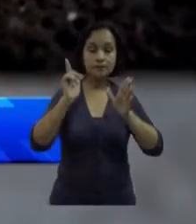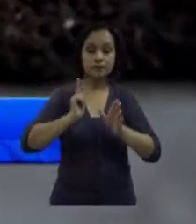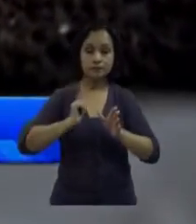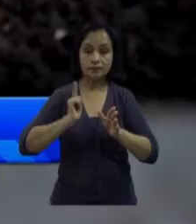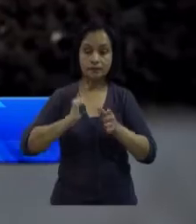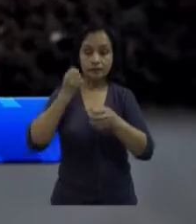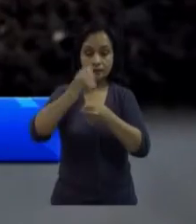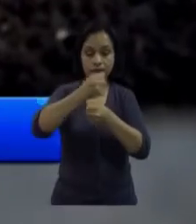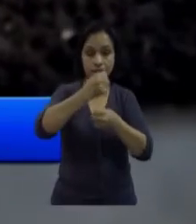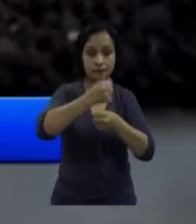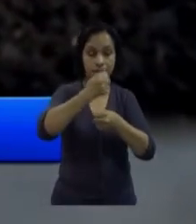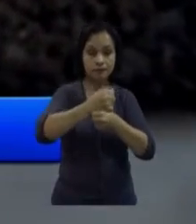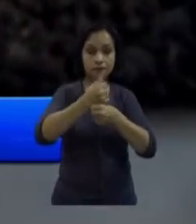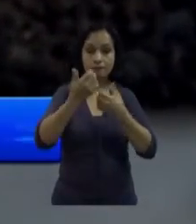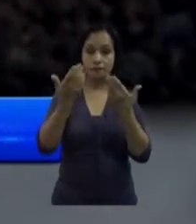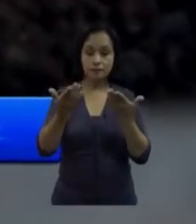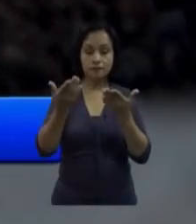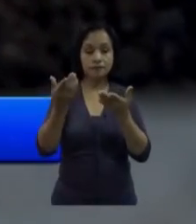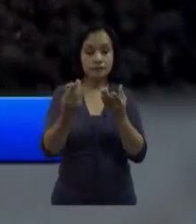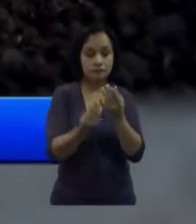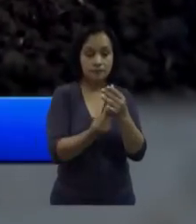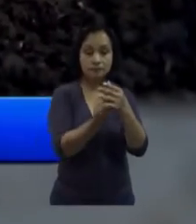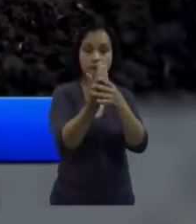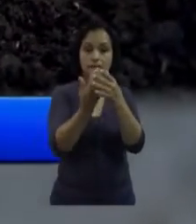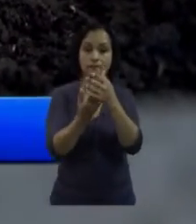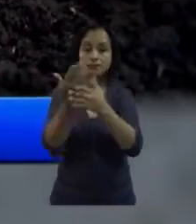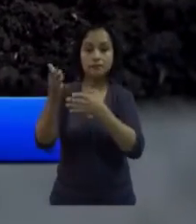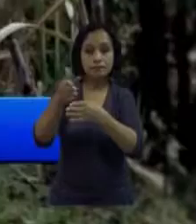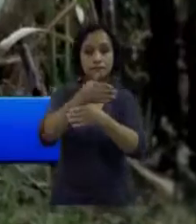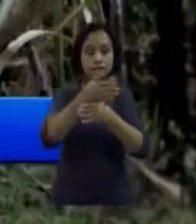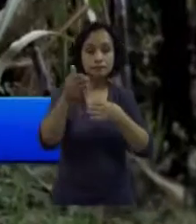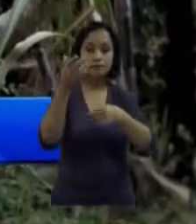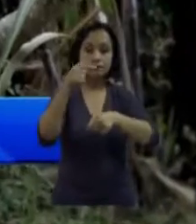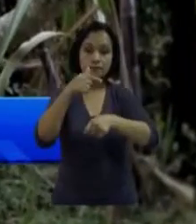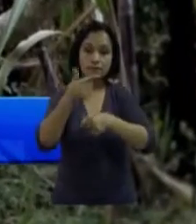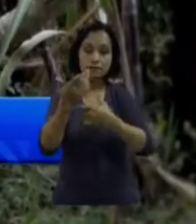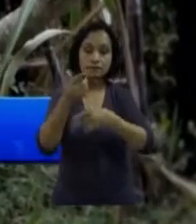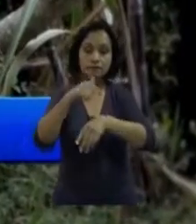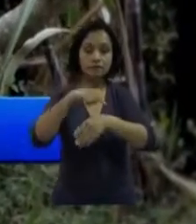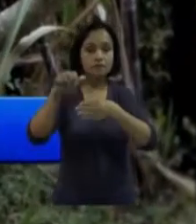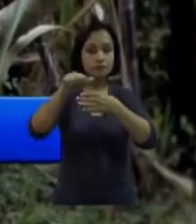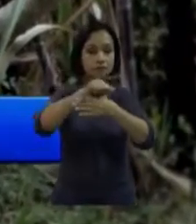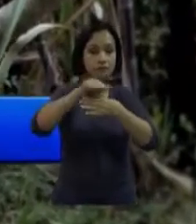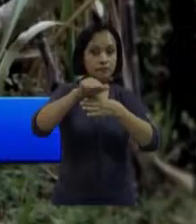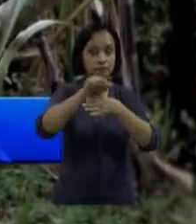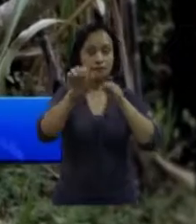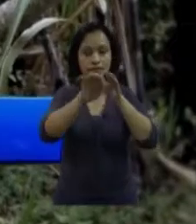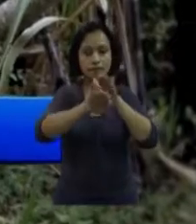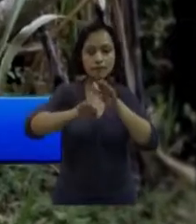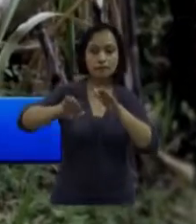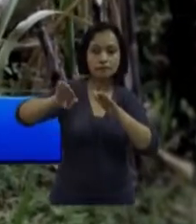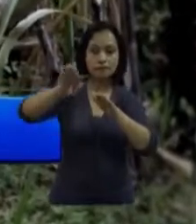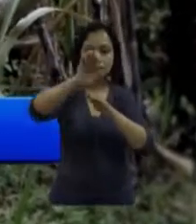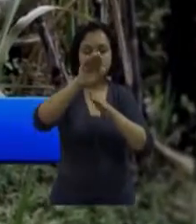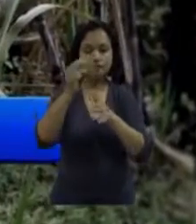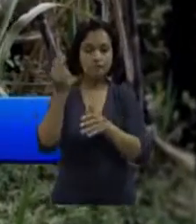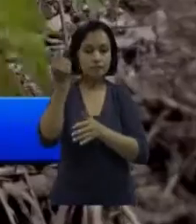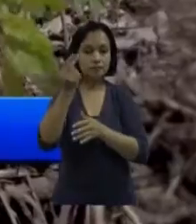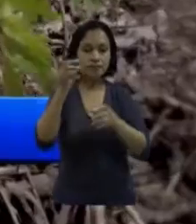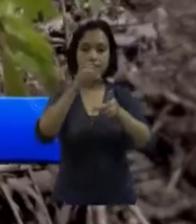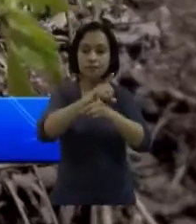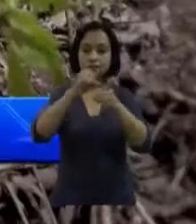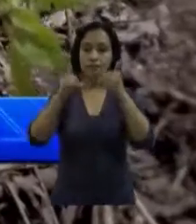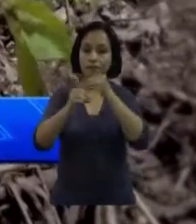factores que pueden afectar al funcionamiento de las explotaciones agrícolas no varían por tiempo, sino por prácticas. Más allá de